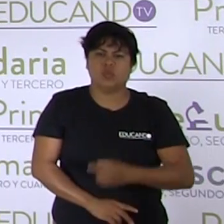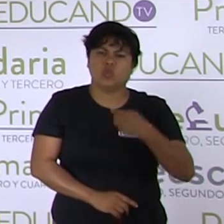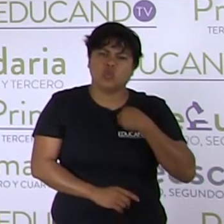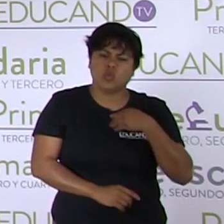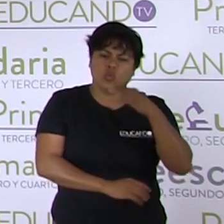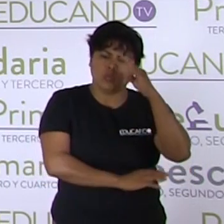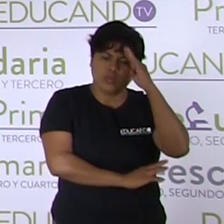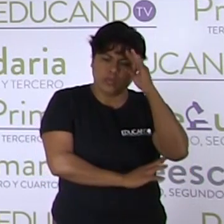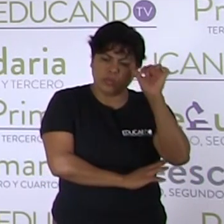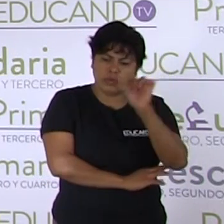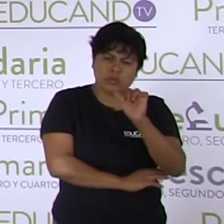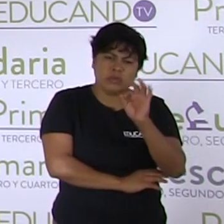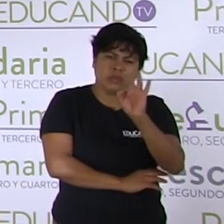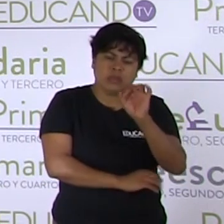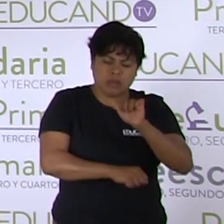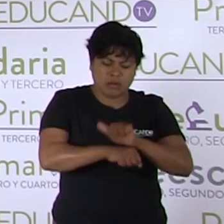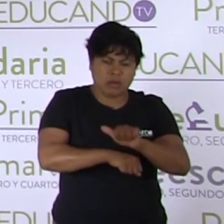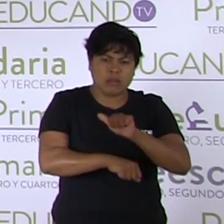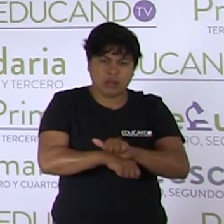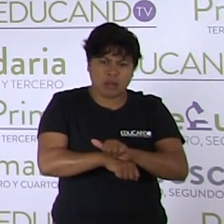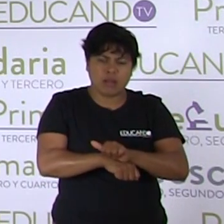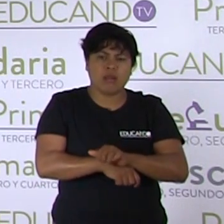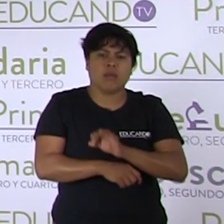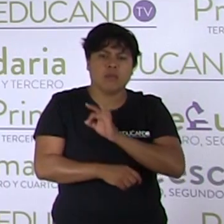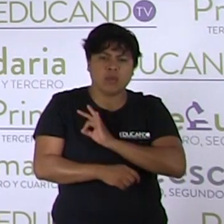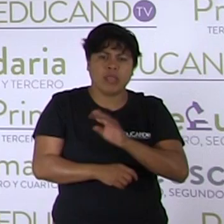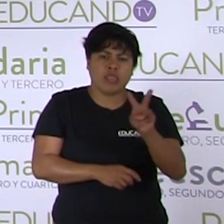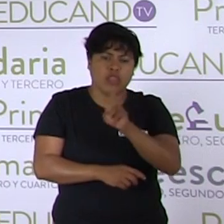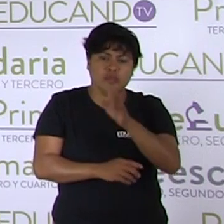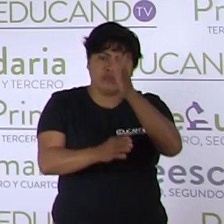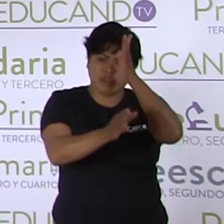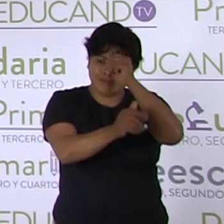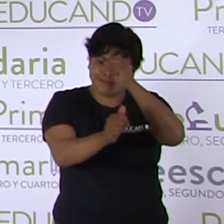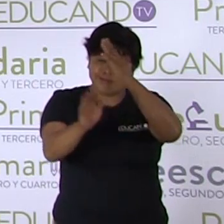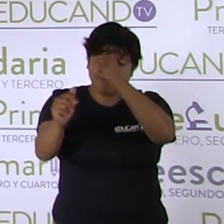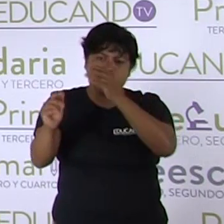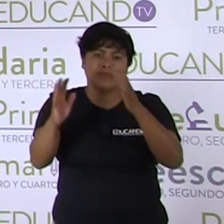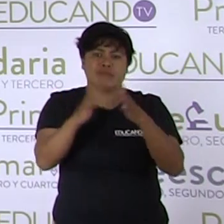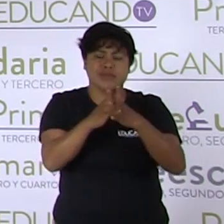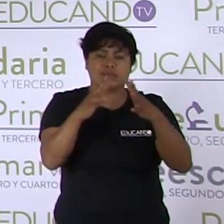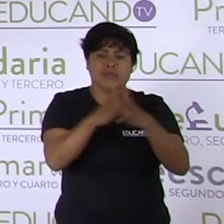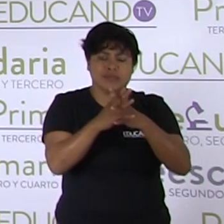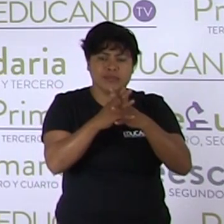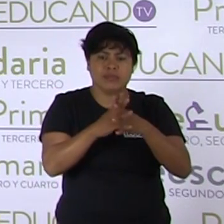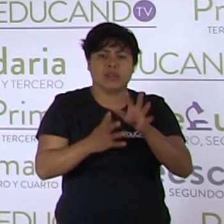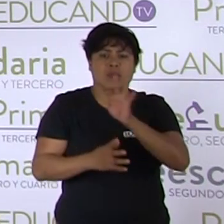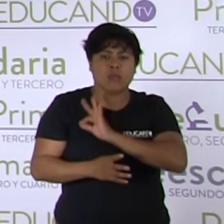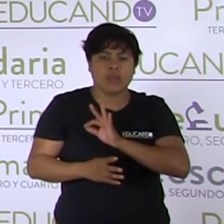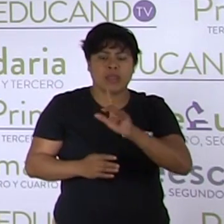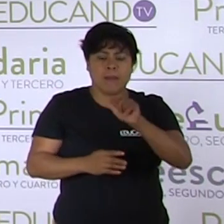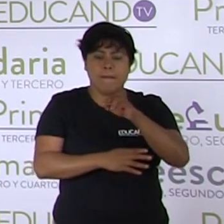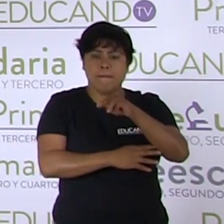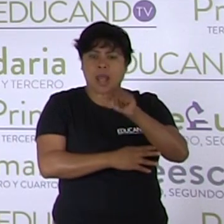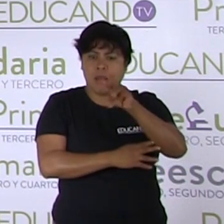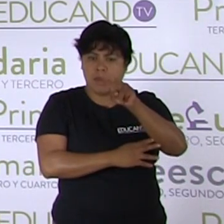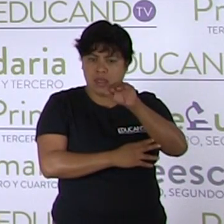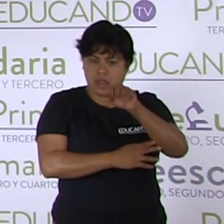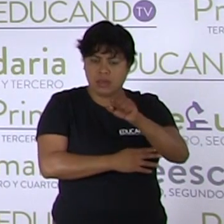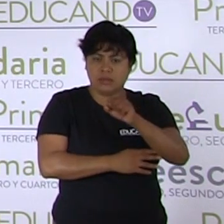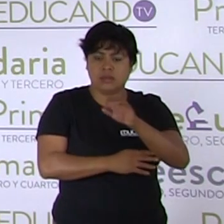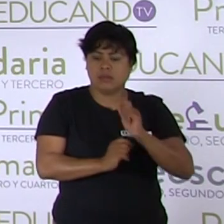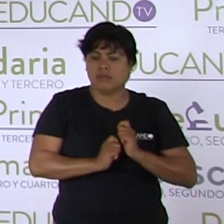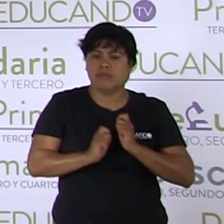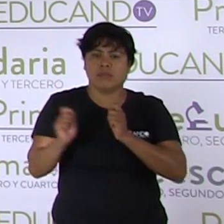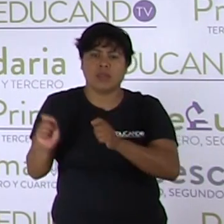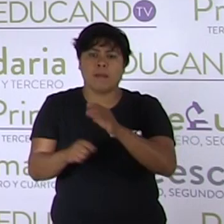que Argentina y Gran Bretaña tendrían que ponerse de acuerdo y adjudicar las Malvinas a